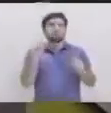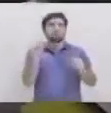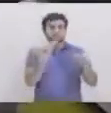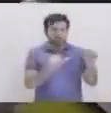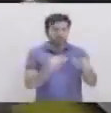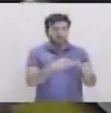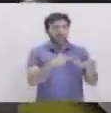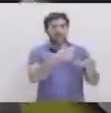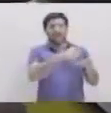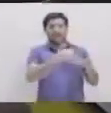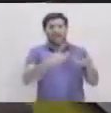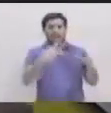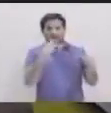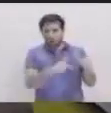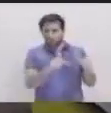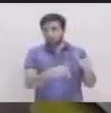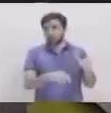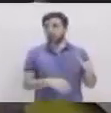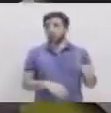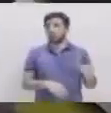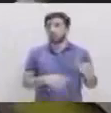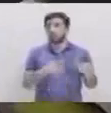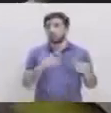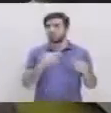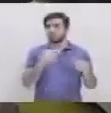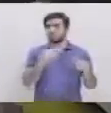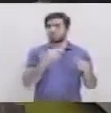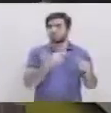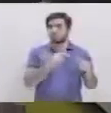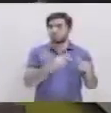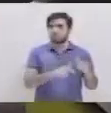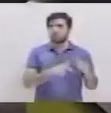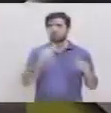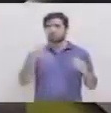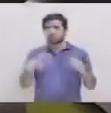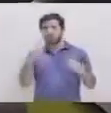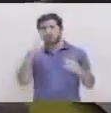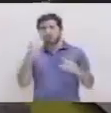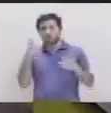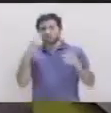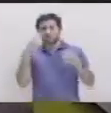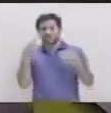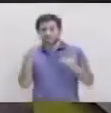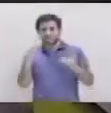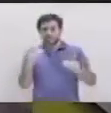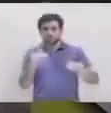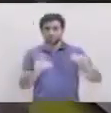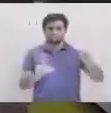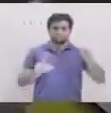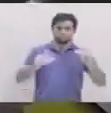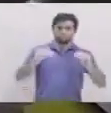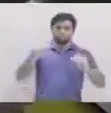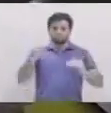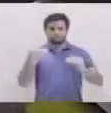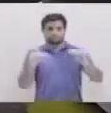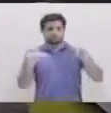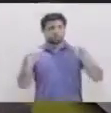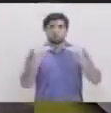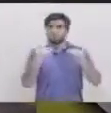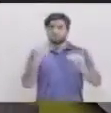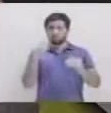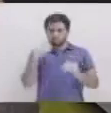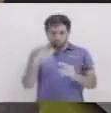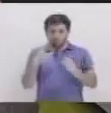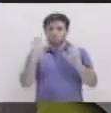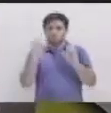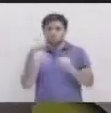una temperatura ambiente le colocaban agua, ¿verdad? Ajá. Y cada vez le colocaban más agua al cañón para que intentara nivelar esa temperatura.